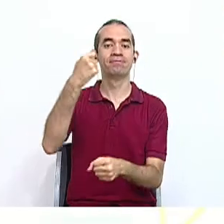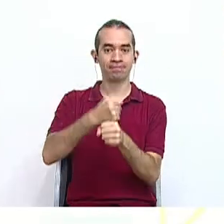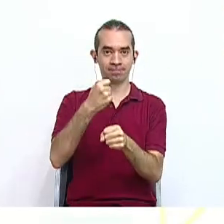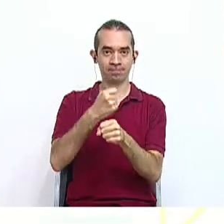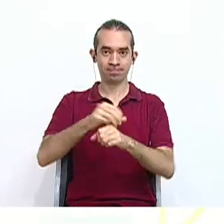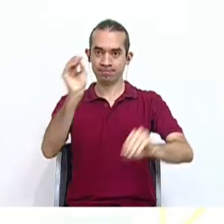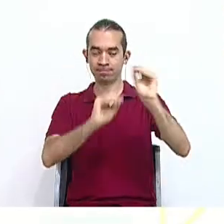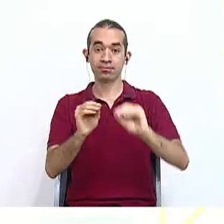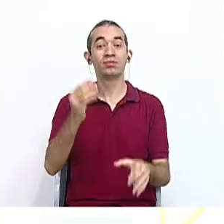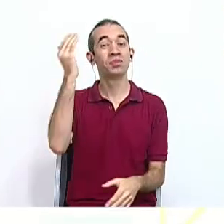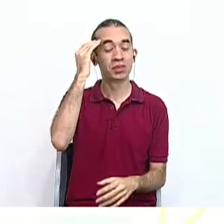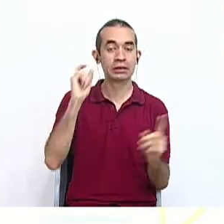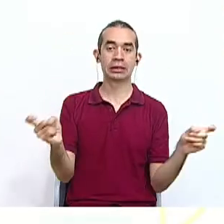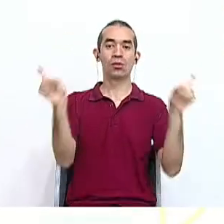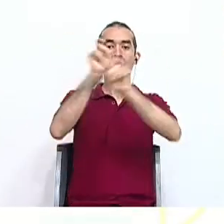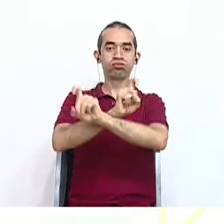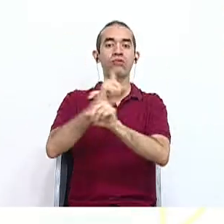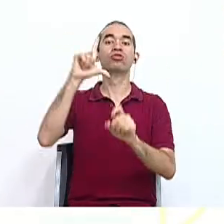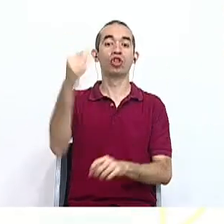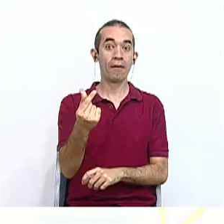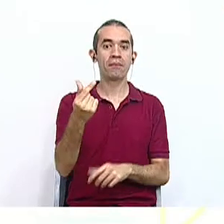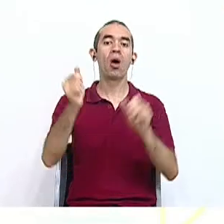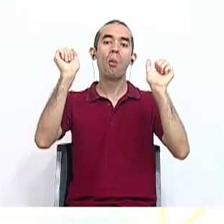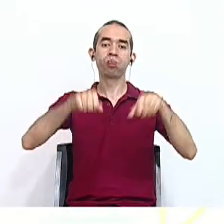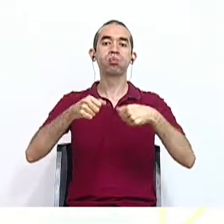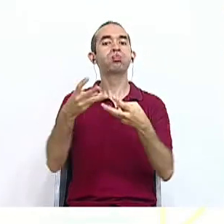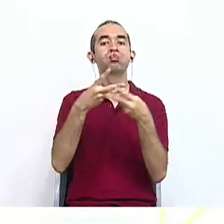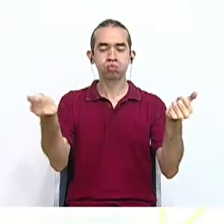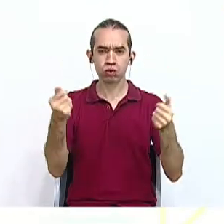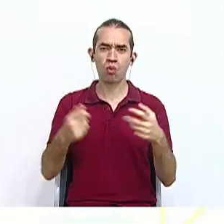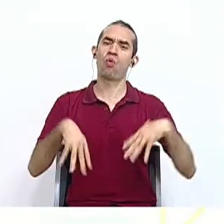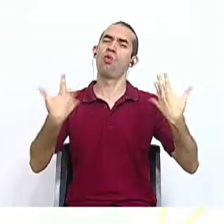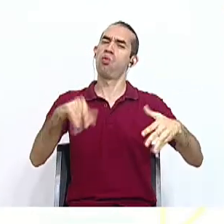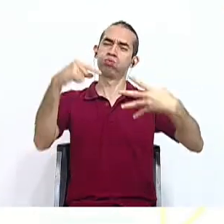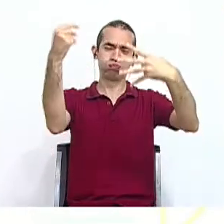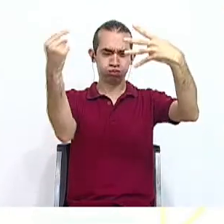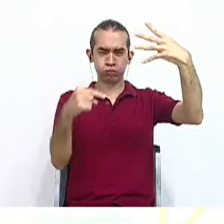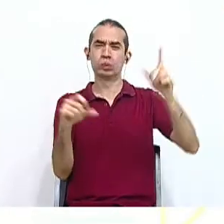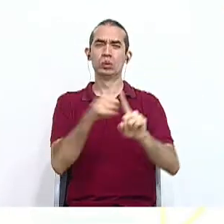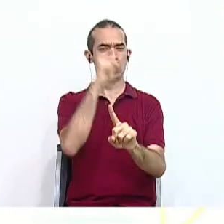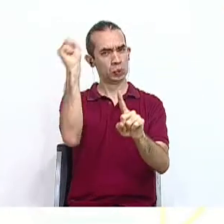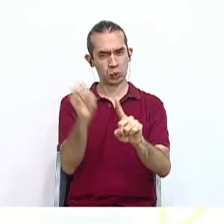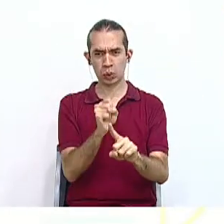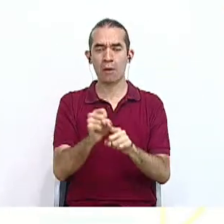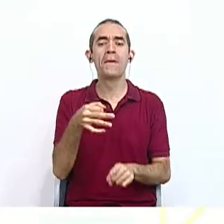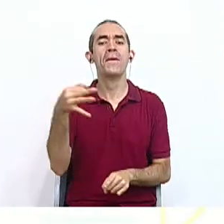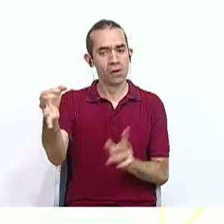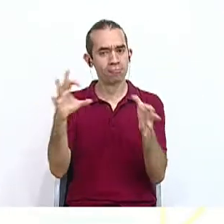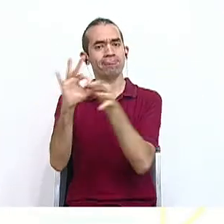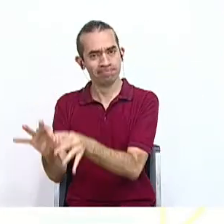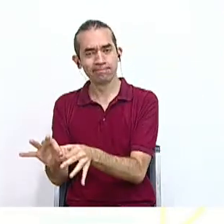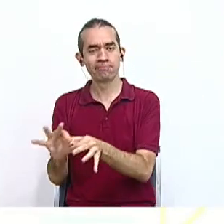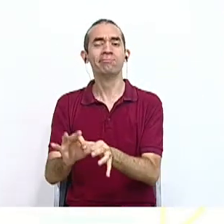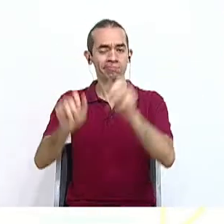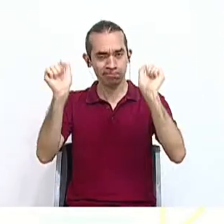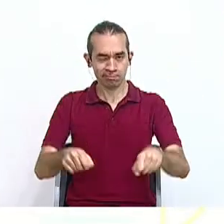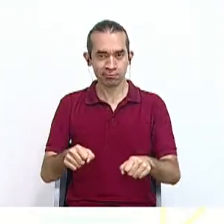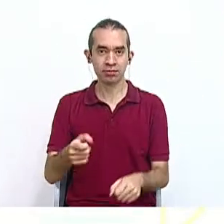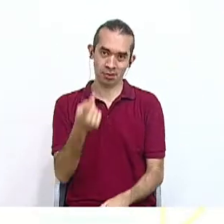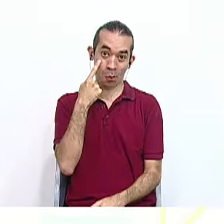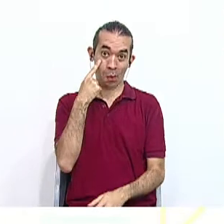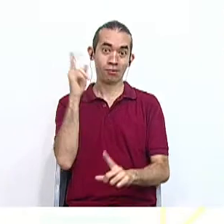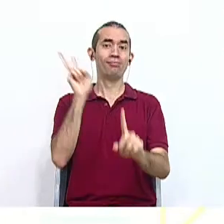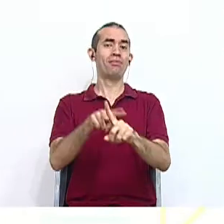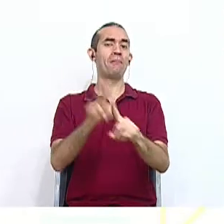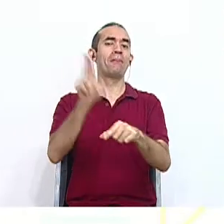hoy. Las ecuaciones logarítmicas nos permiten resolver una gran cantidad de situaciones cotidianas y van a ver el uso que tienen